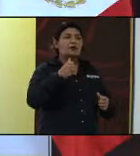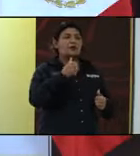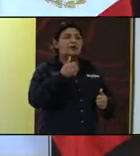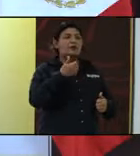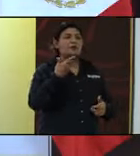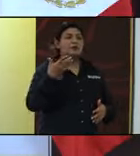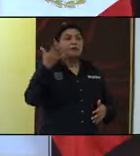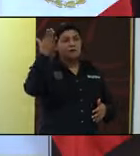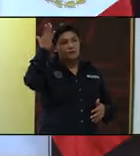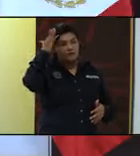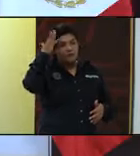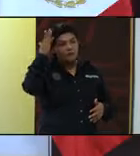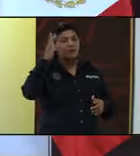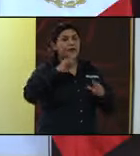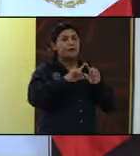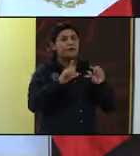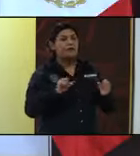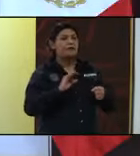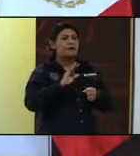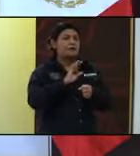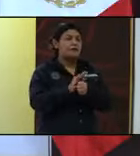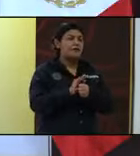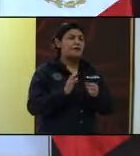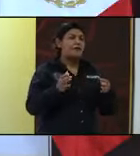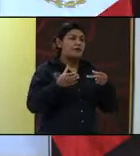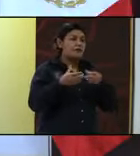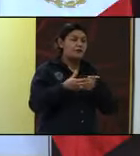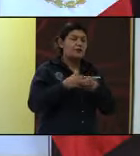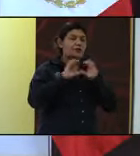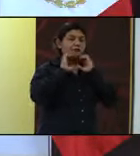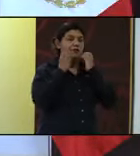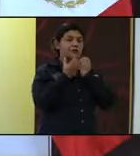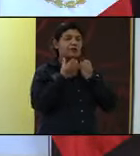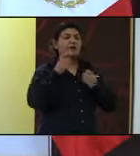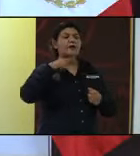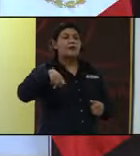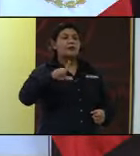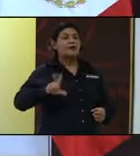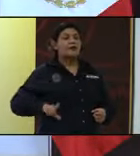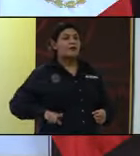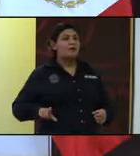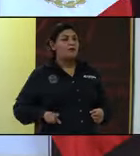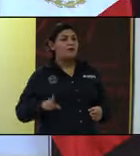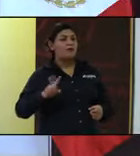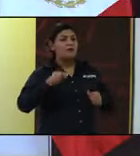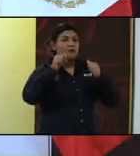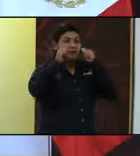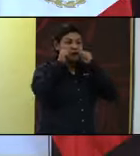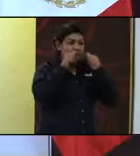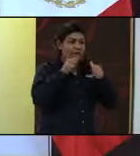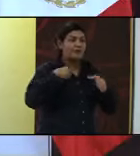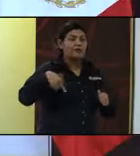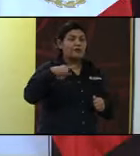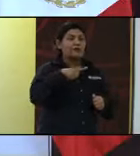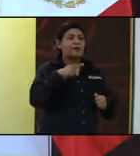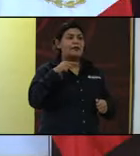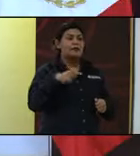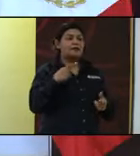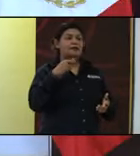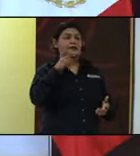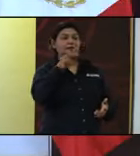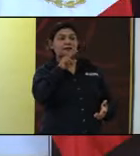federales, estatales, también Protección Civil Regional. También le agradecemos al señor gobernador que estuvo muy al pendiente de nosotros, de esta